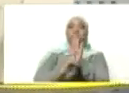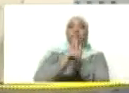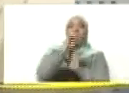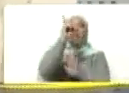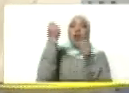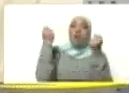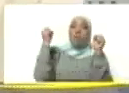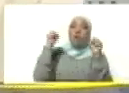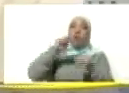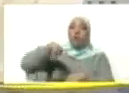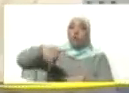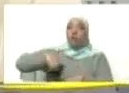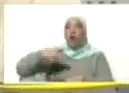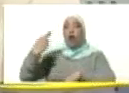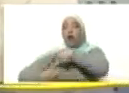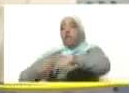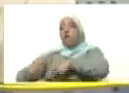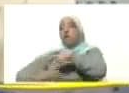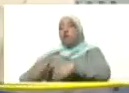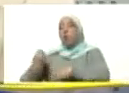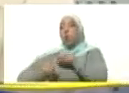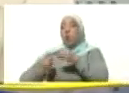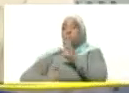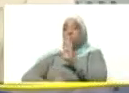prácticas que tienen nuestras revoluciones.